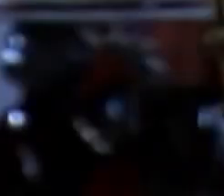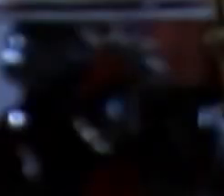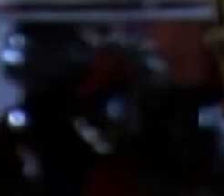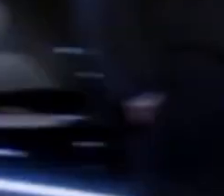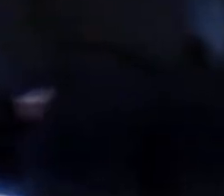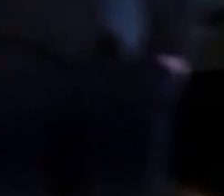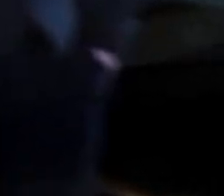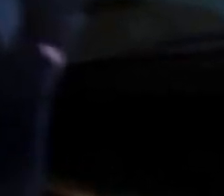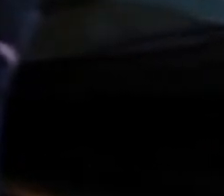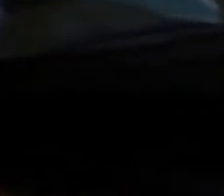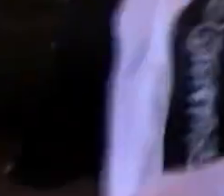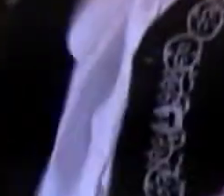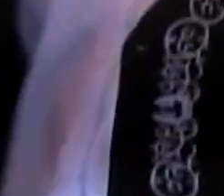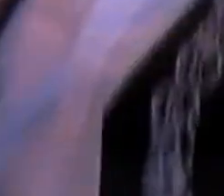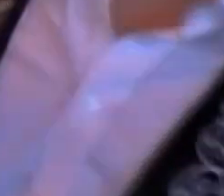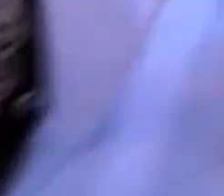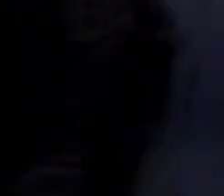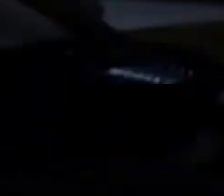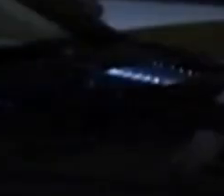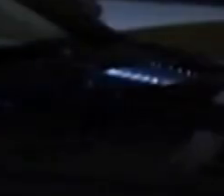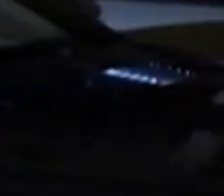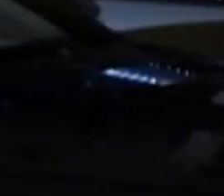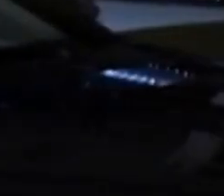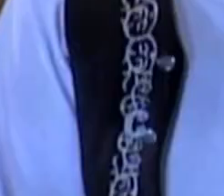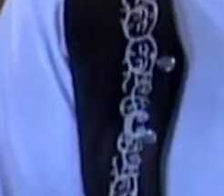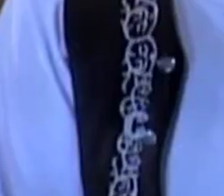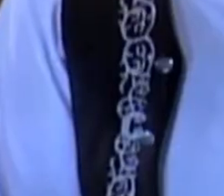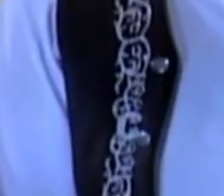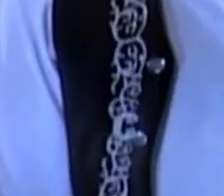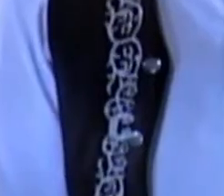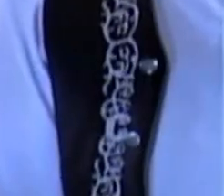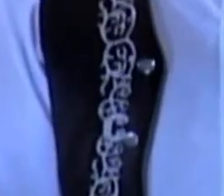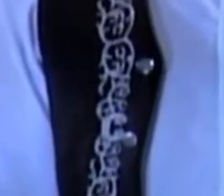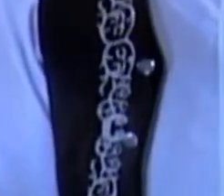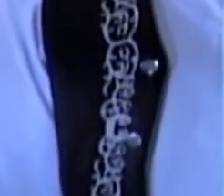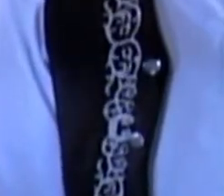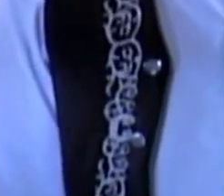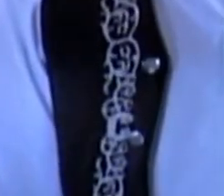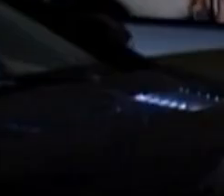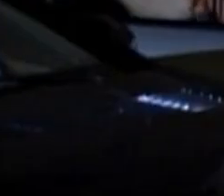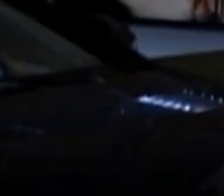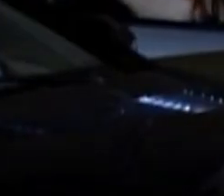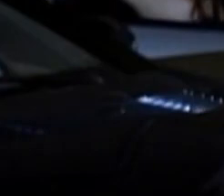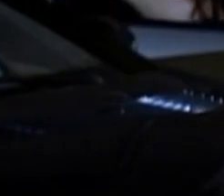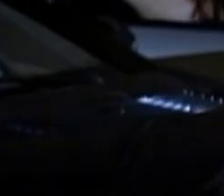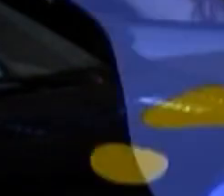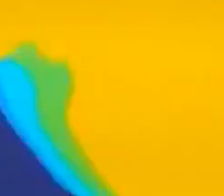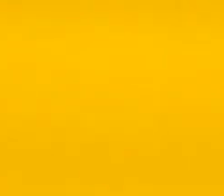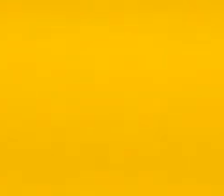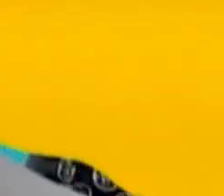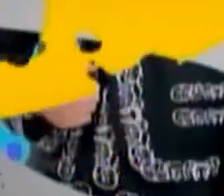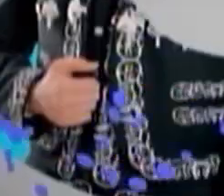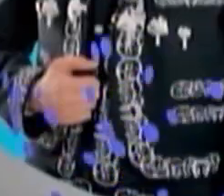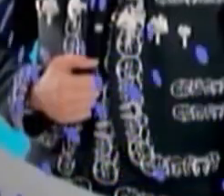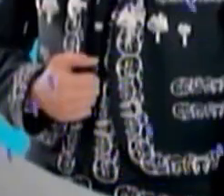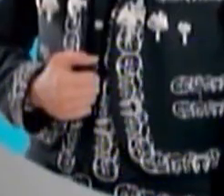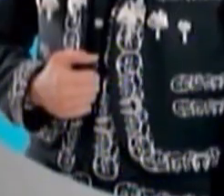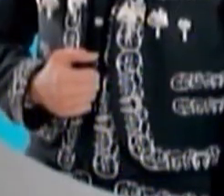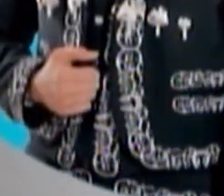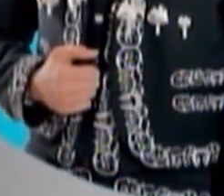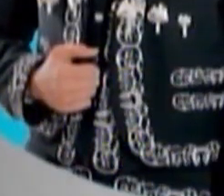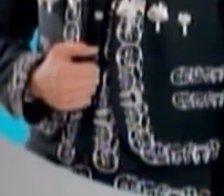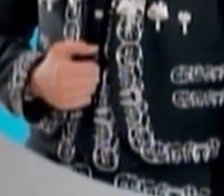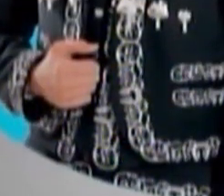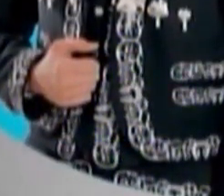Y Virginia aprovechará esta oportunidad. Achis, la pasamos súper rico anoche, ¿no? Cuando quiera la repetimos. La hija